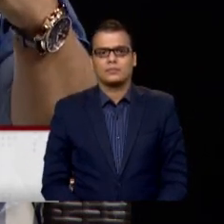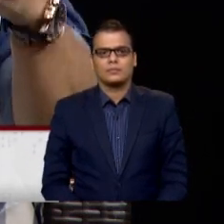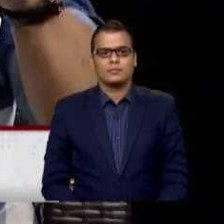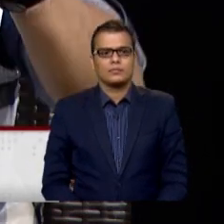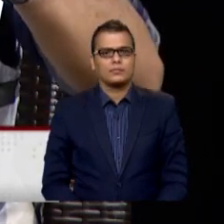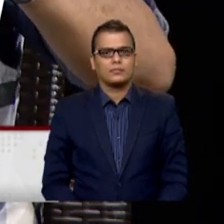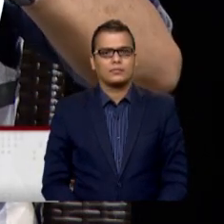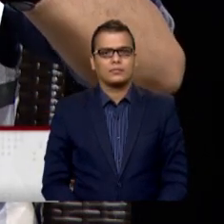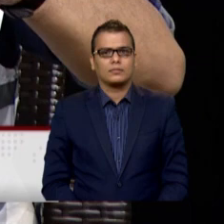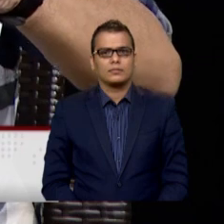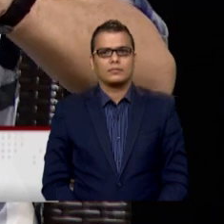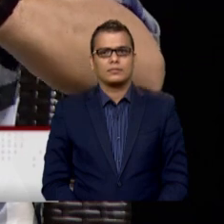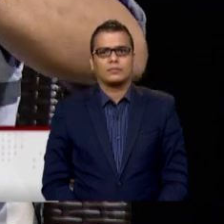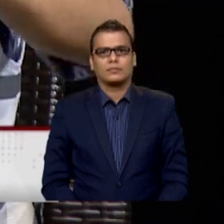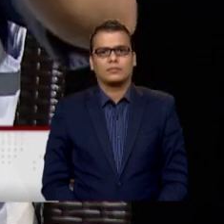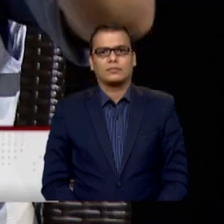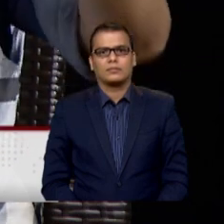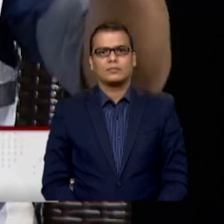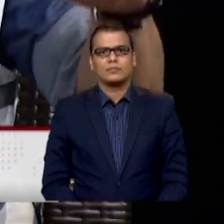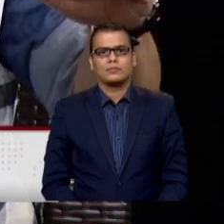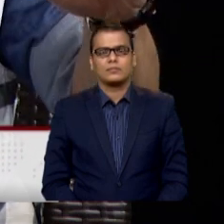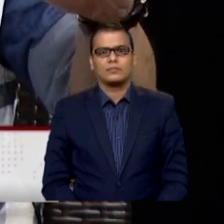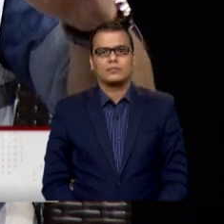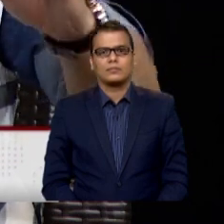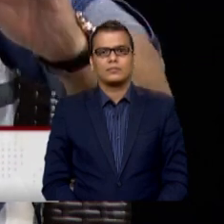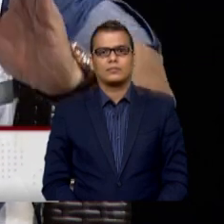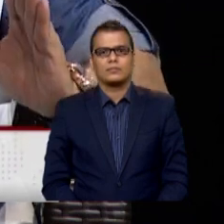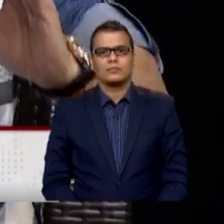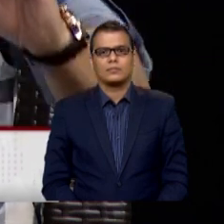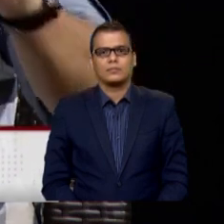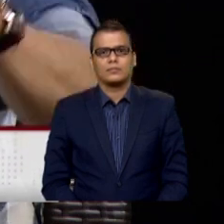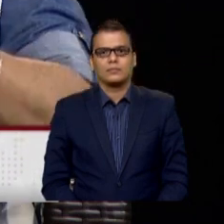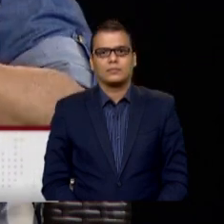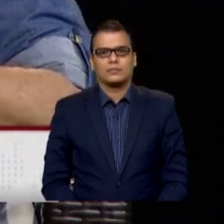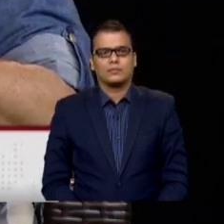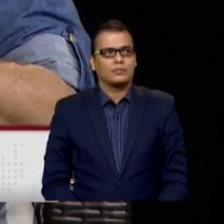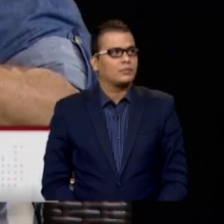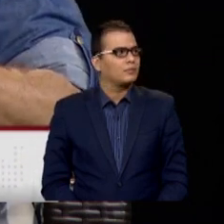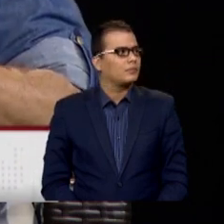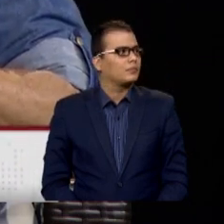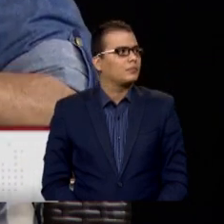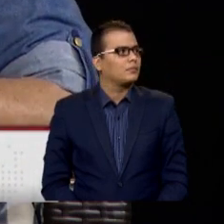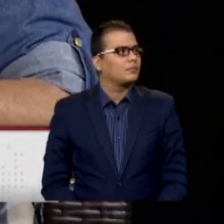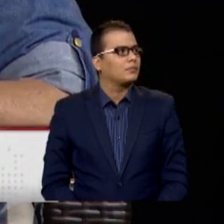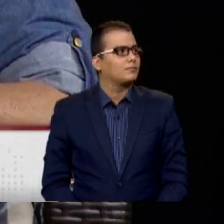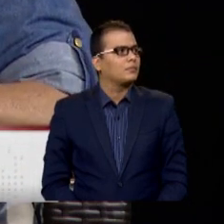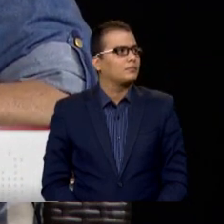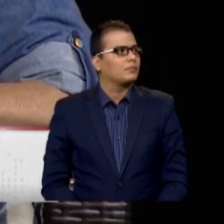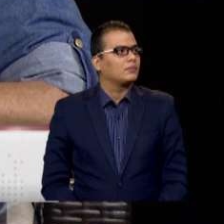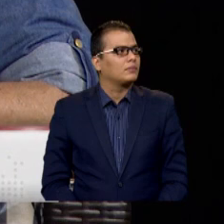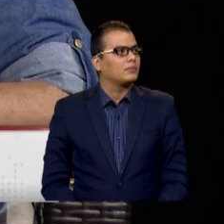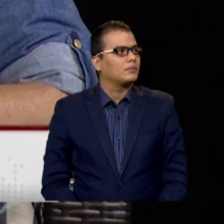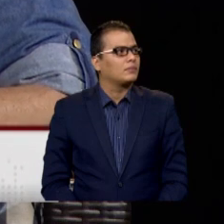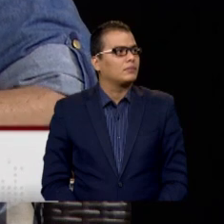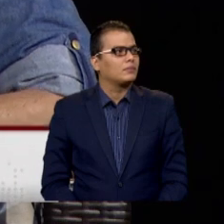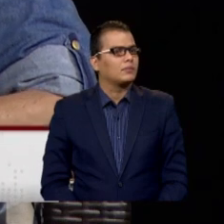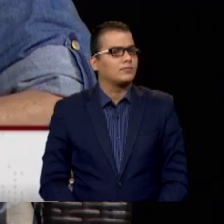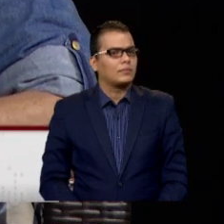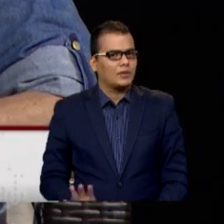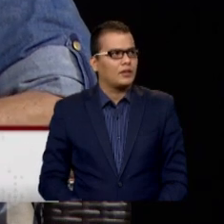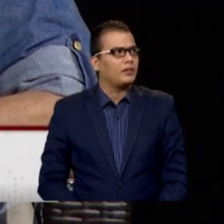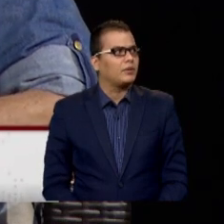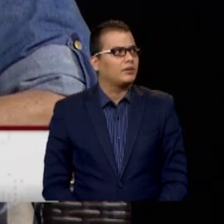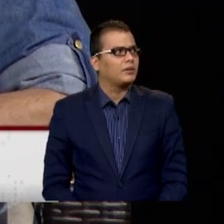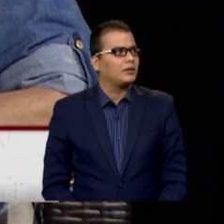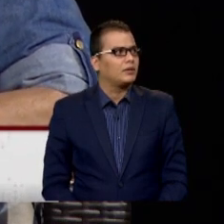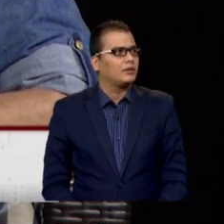positiva o negativa, conozcamos cómo se está movilizando esto y tomemos las acciones adecuadas. O sea, doctora Miranda, hay un